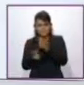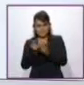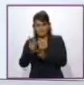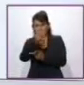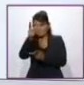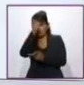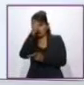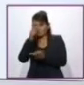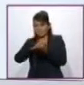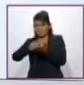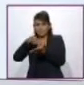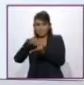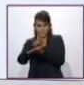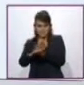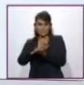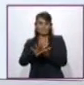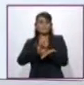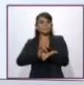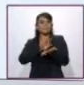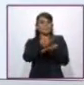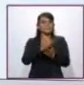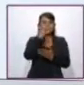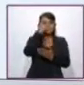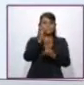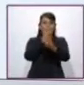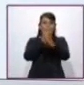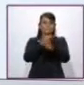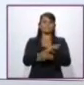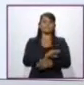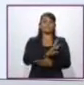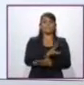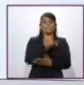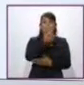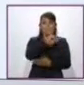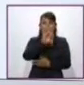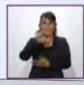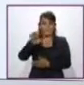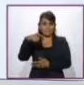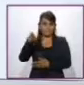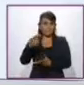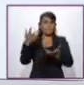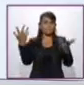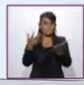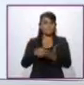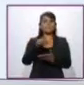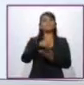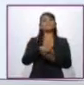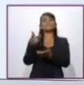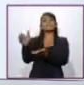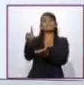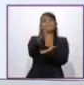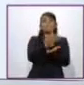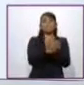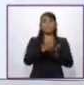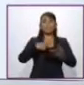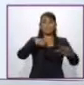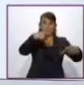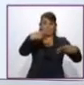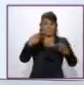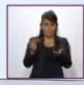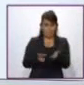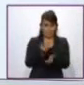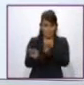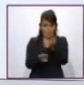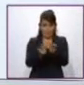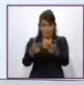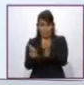de una plataforma que creó el Instituto Electoral del Estado de Querétaro y en la cual cabe resaltar una importante participación de la población